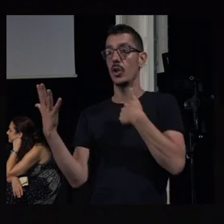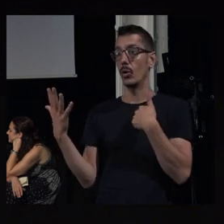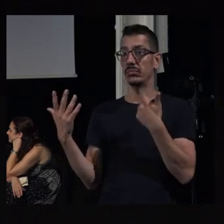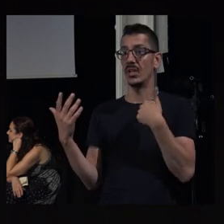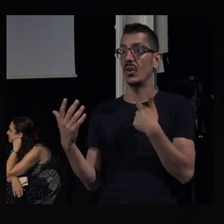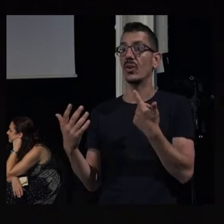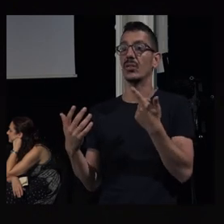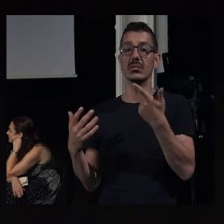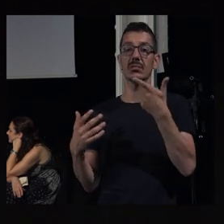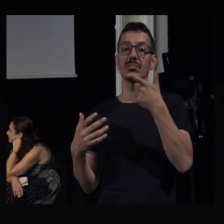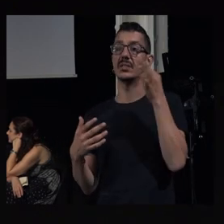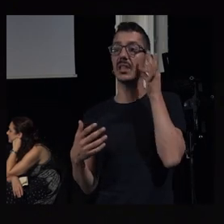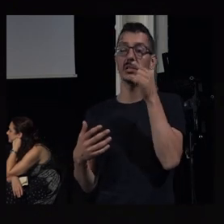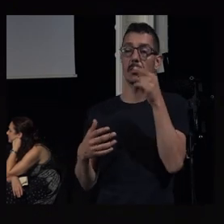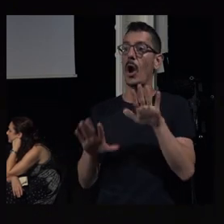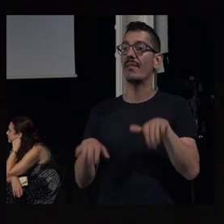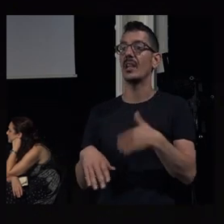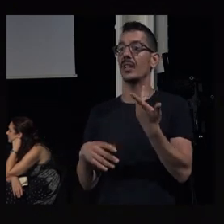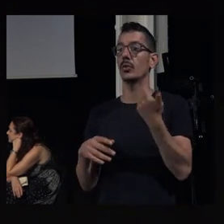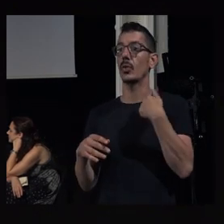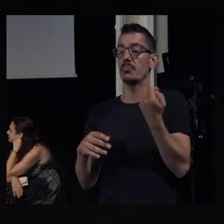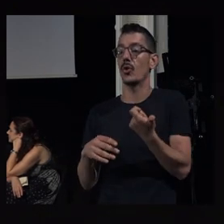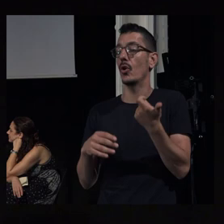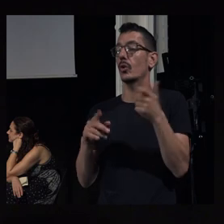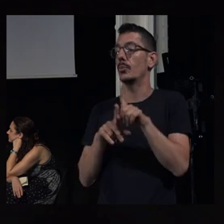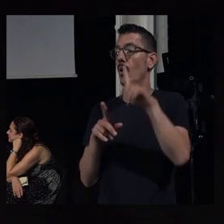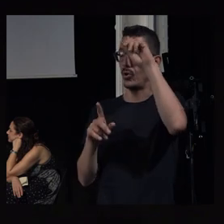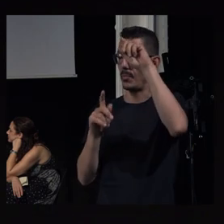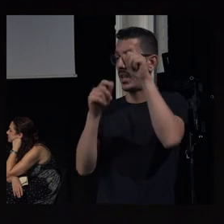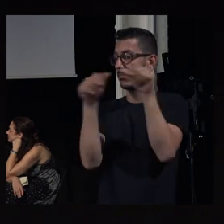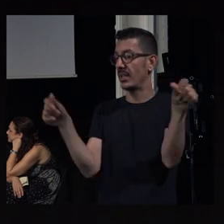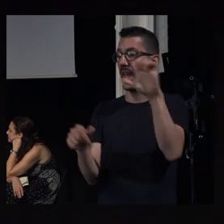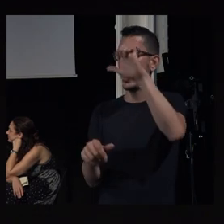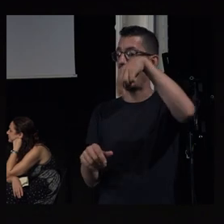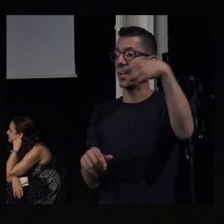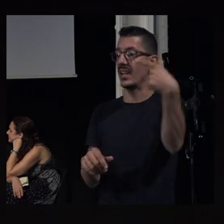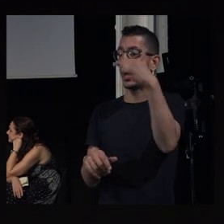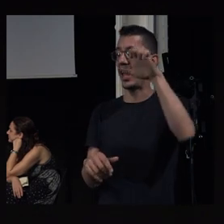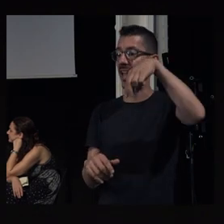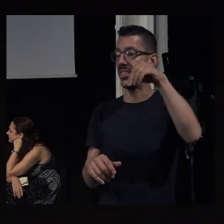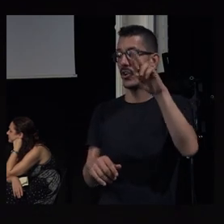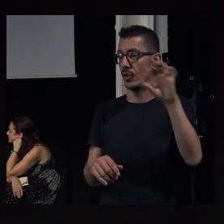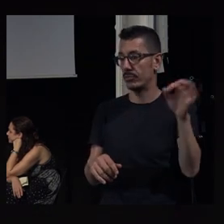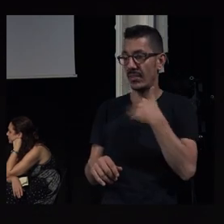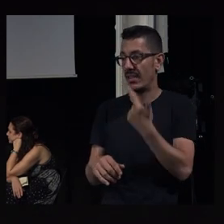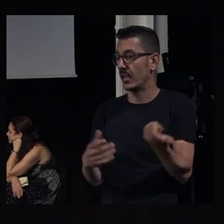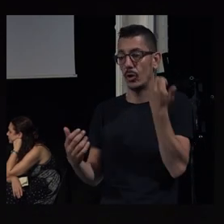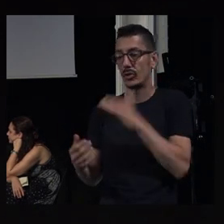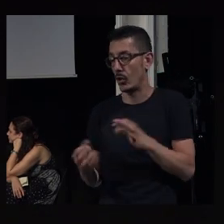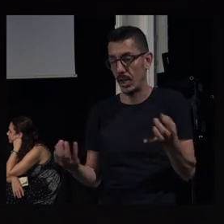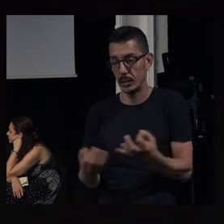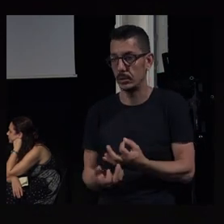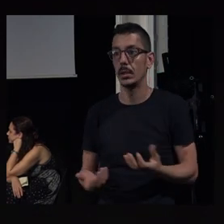Entonces, esto es, en realidad es muy positivo ser un engendro, ¿eh? Entonces, dentro de MEDEAC, que somos 5 personas, de esas